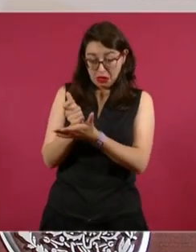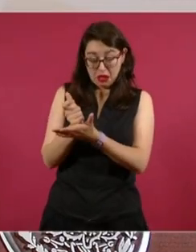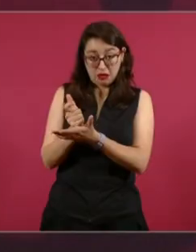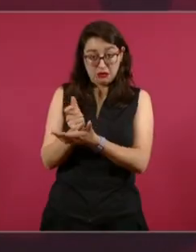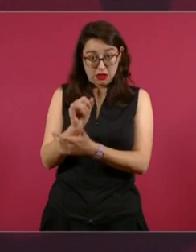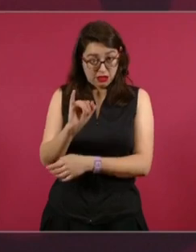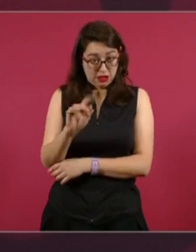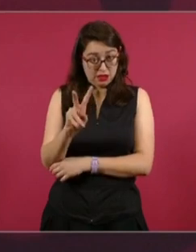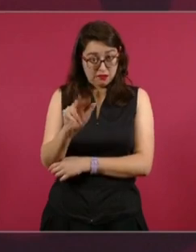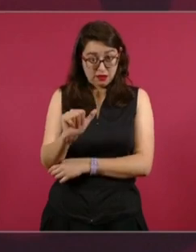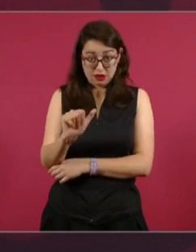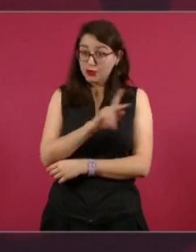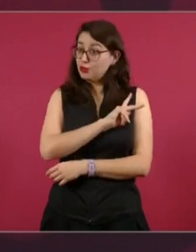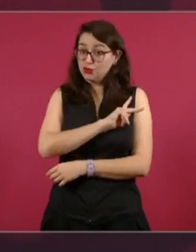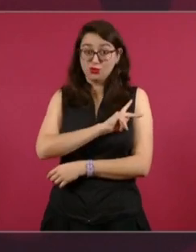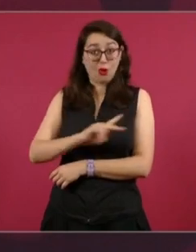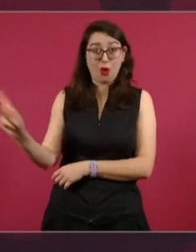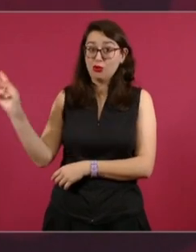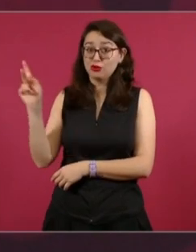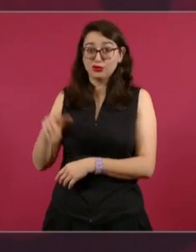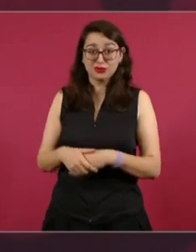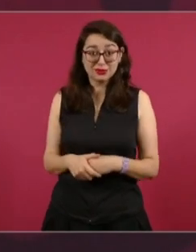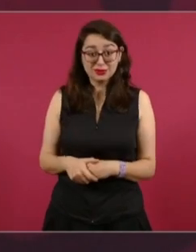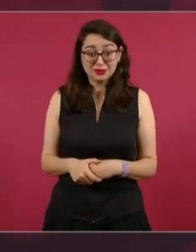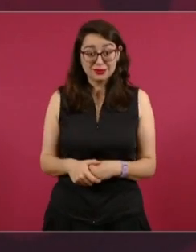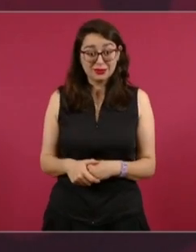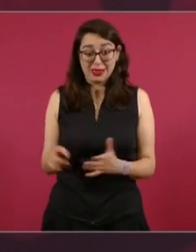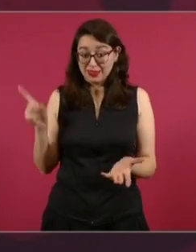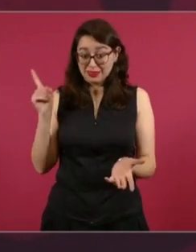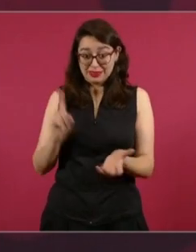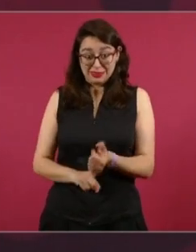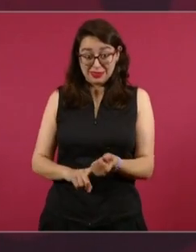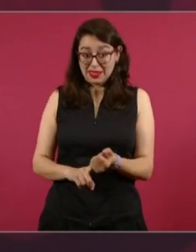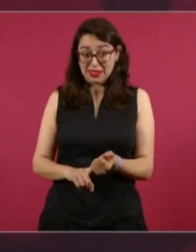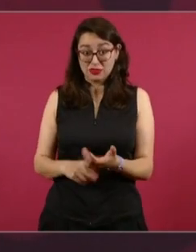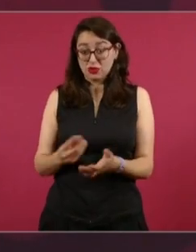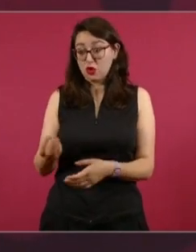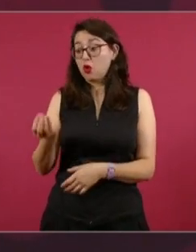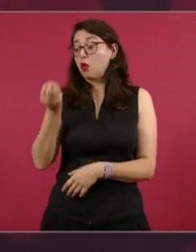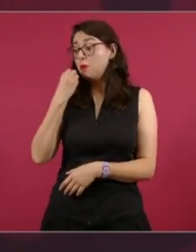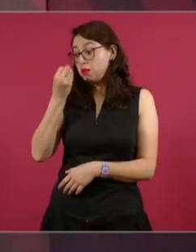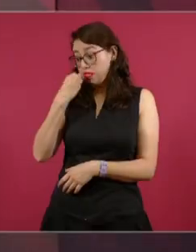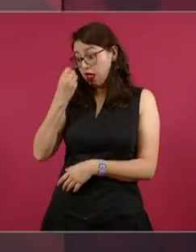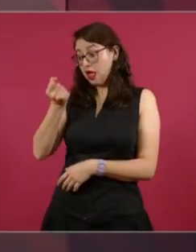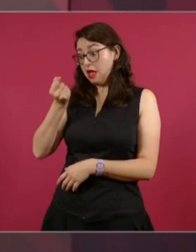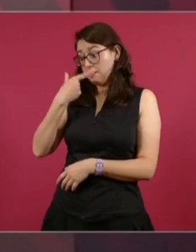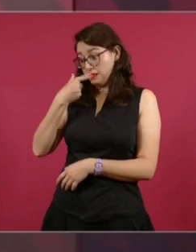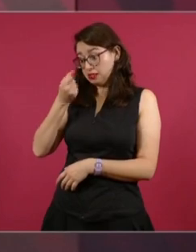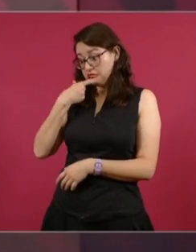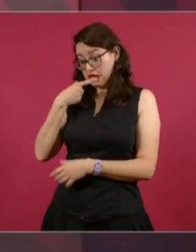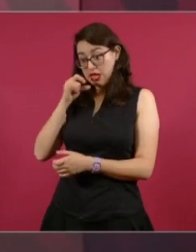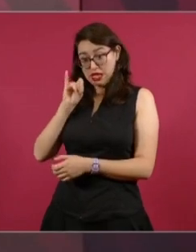es parejo, solo alimentos y medicamentos, no.